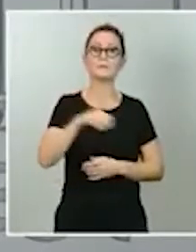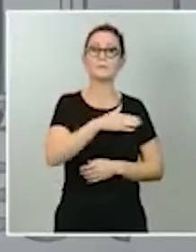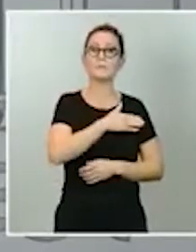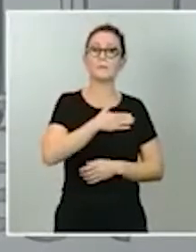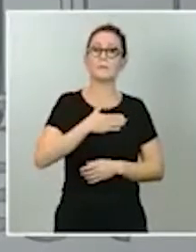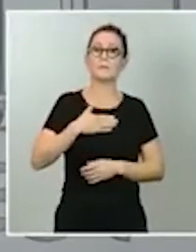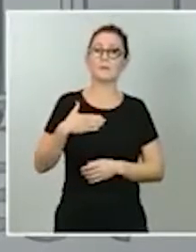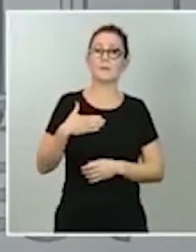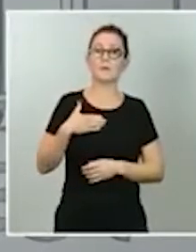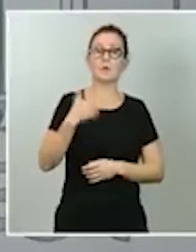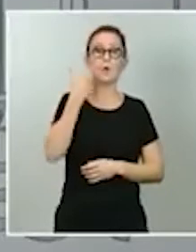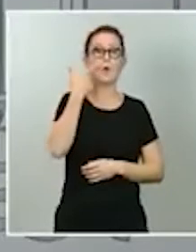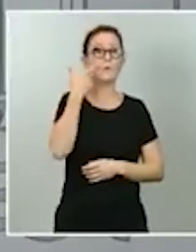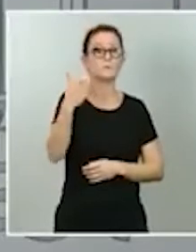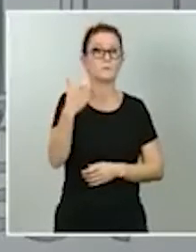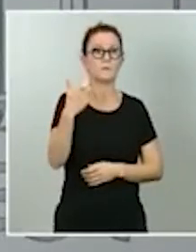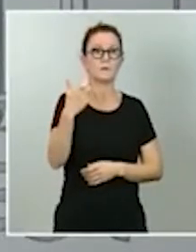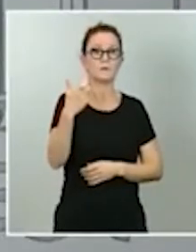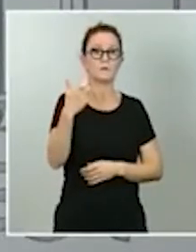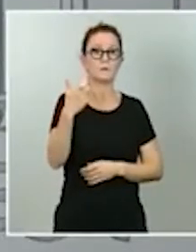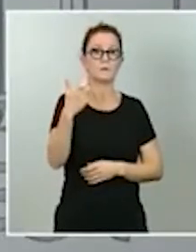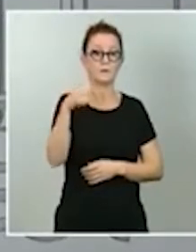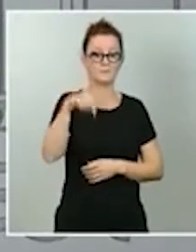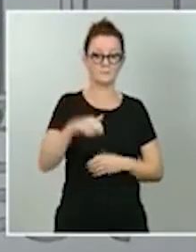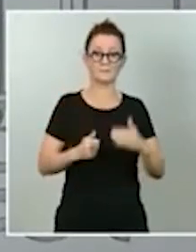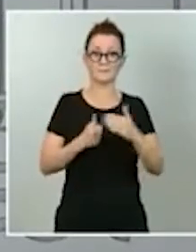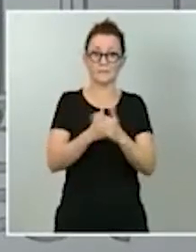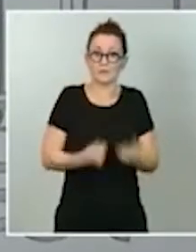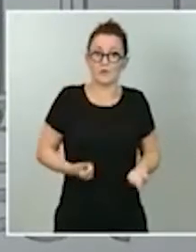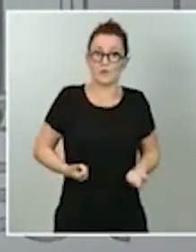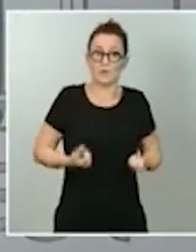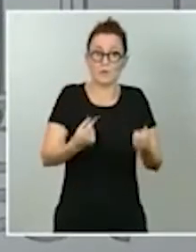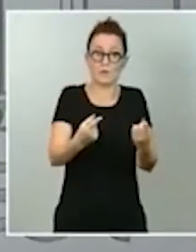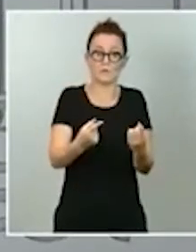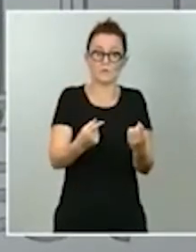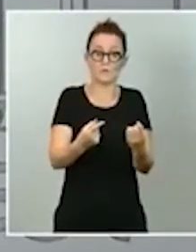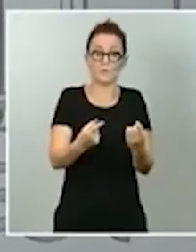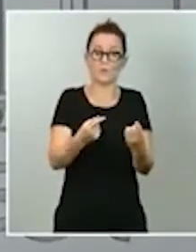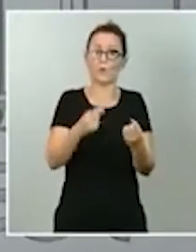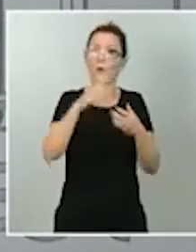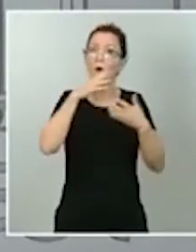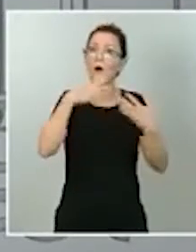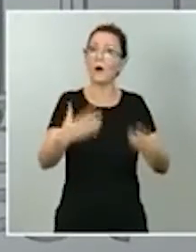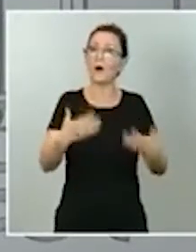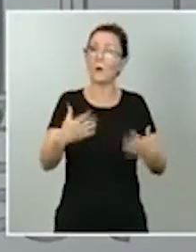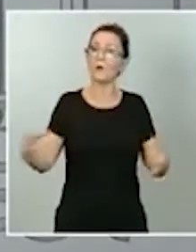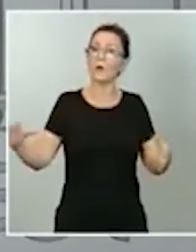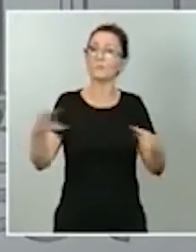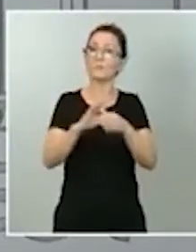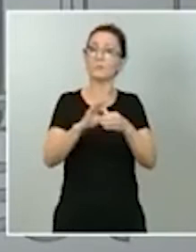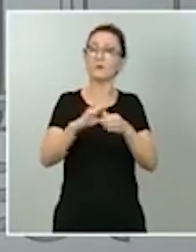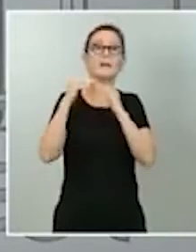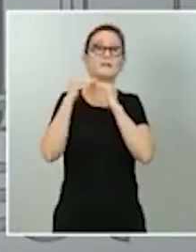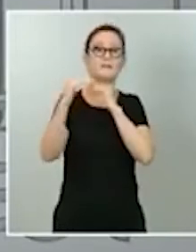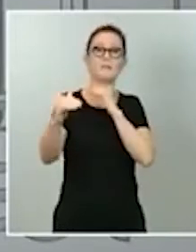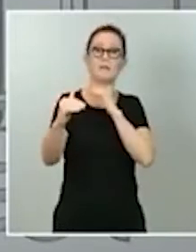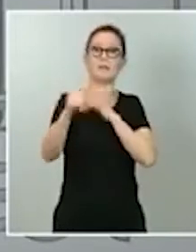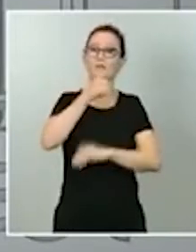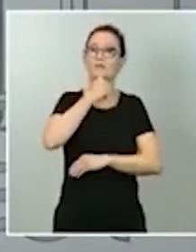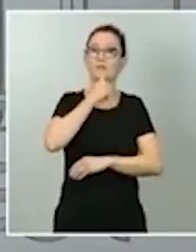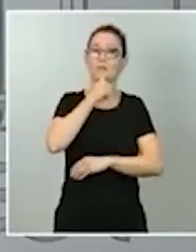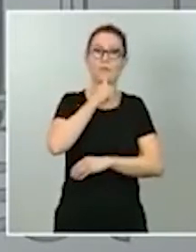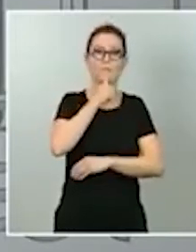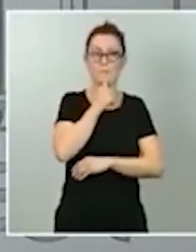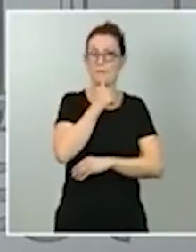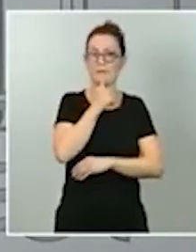extraordinaria este techo de gasto no esté esta vez acompañado de una senda de estabilidad no significa en ningún caso que